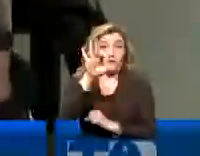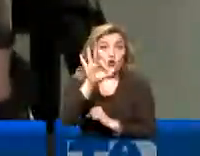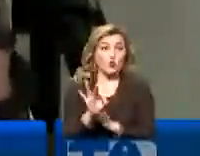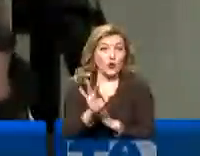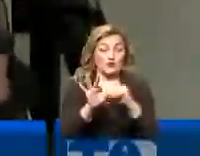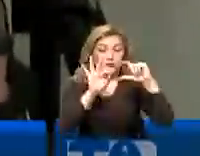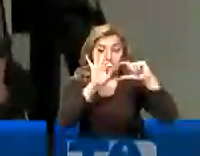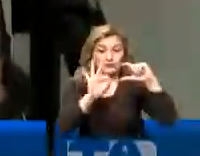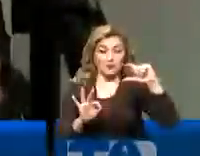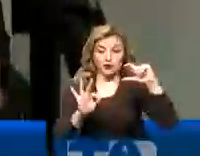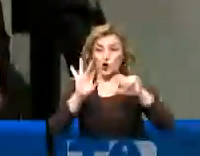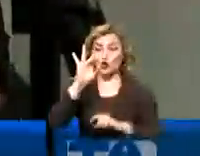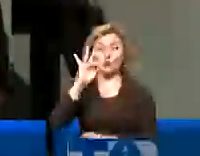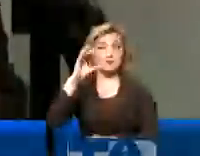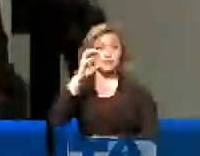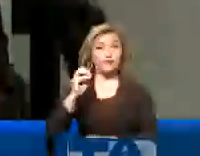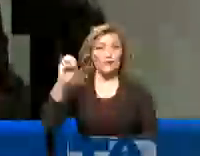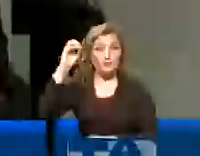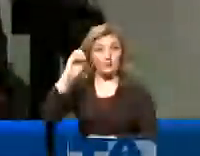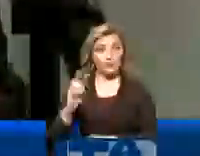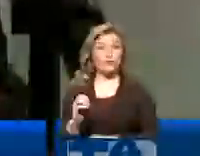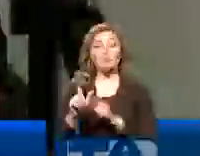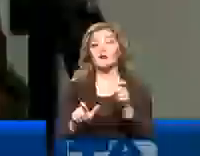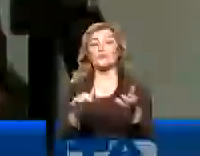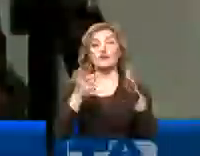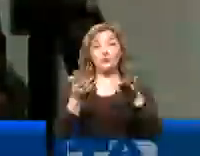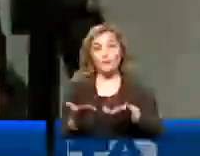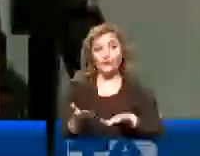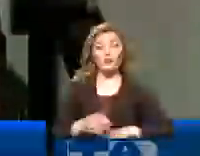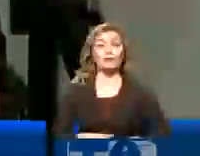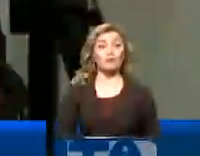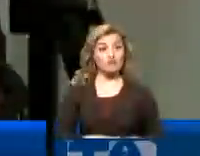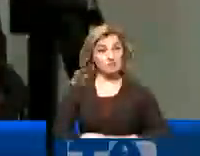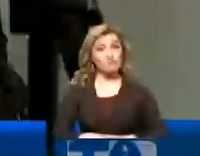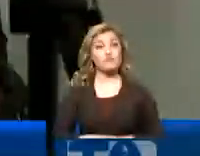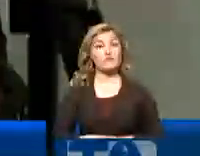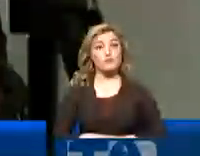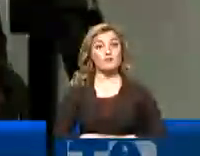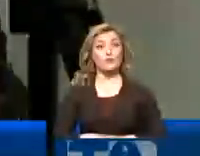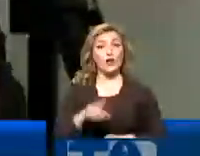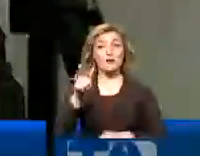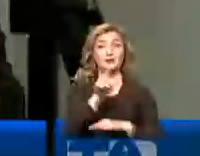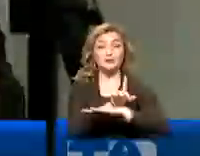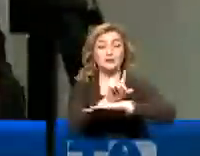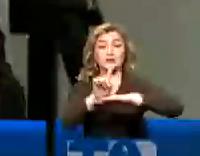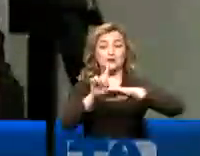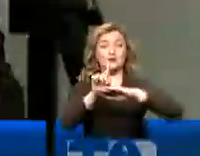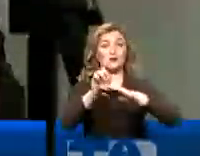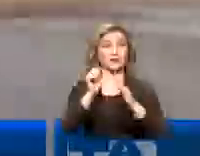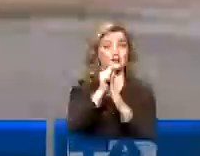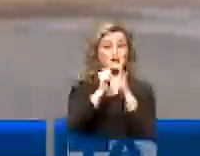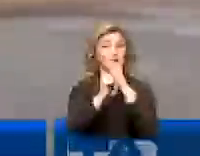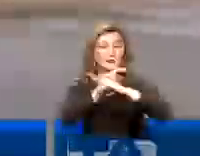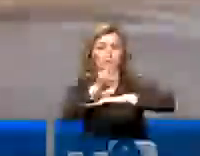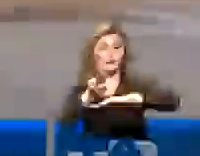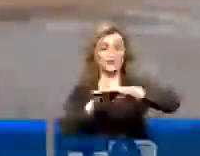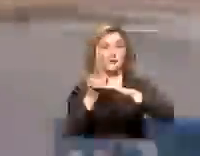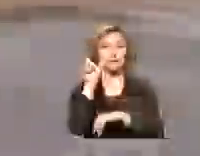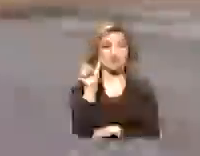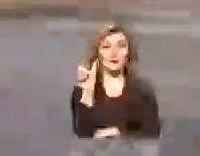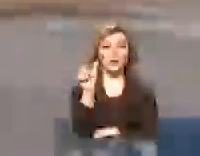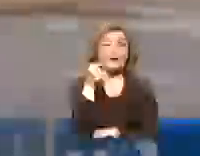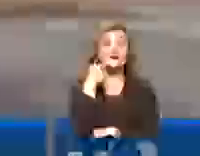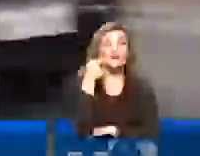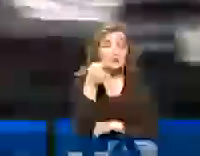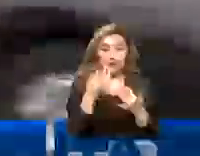reducción del 80% de fallecidos en transporte público de pasajeros. El director de la ANT asegura que la